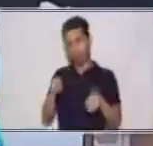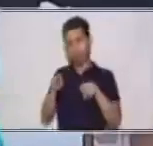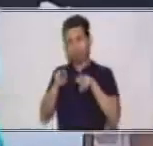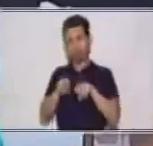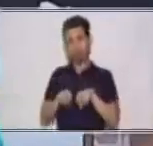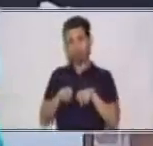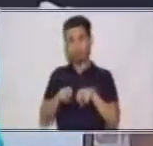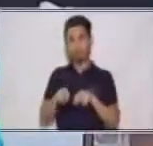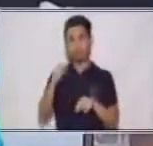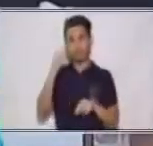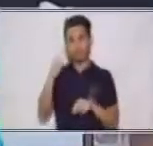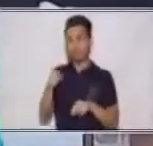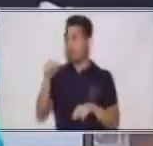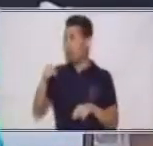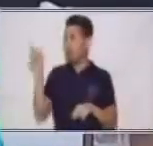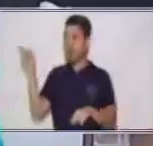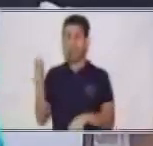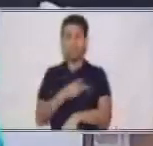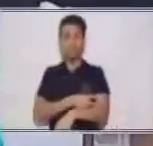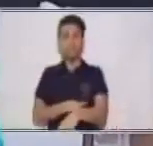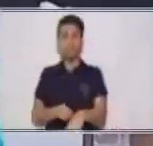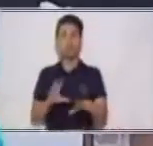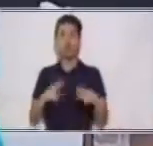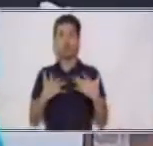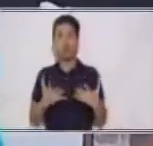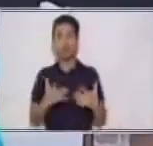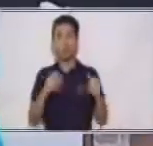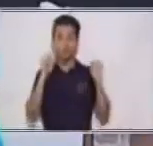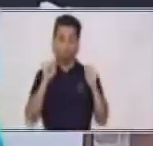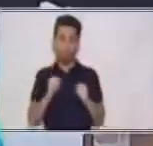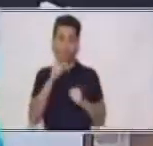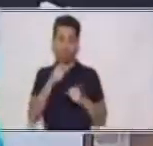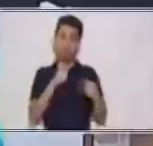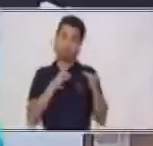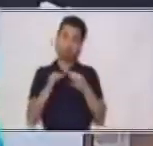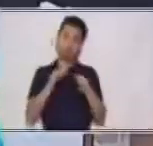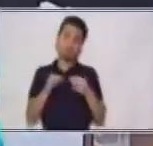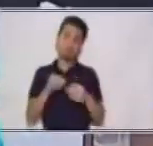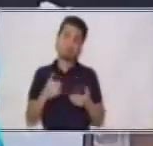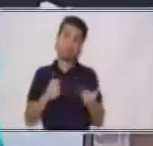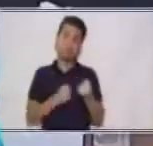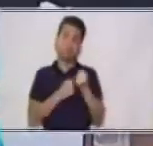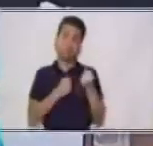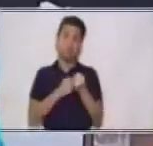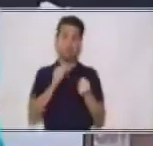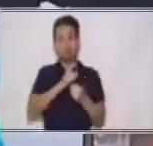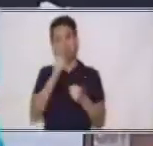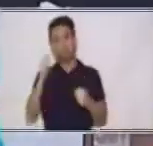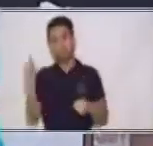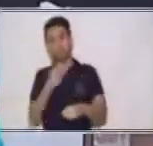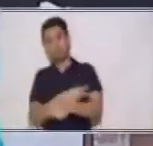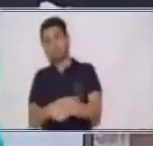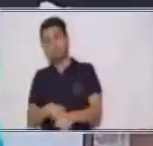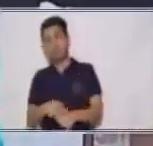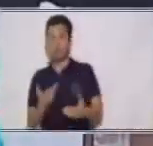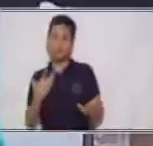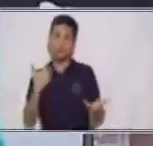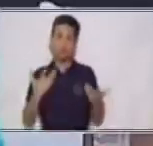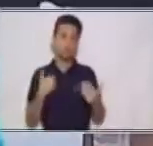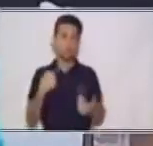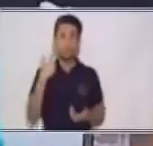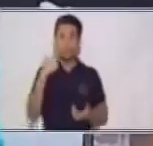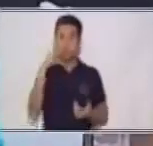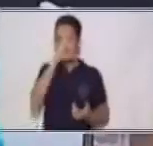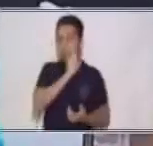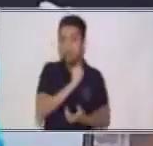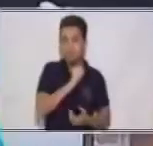que escuchen todas estas historias, y también ustedes pueden aportar en casa algunas otras historias que posiblemente yo no conozca